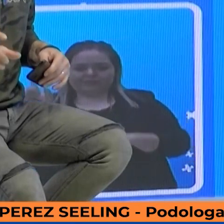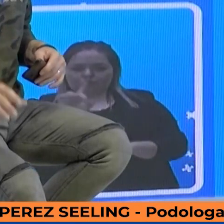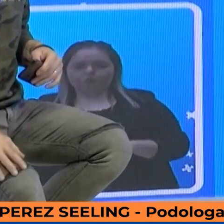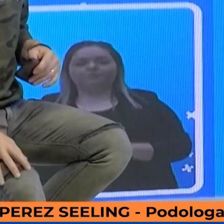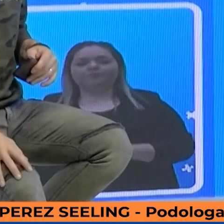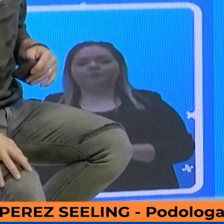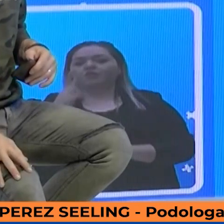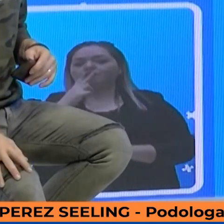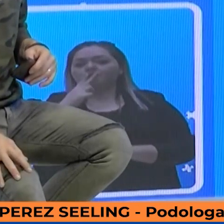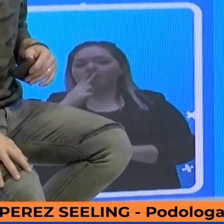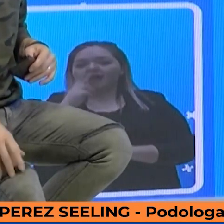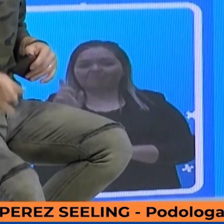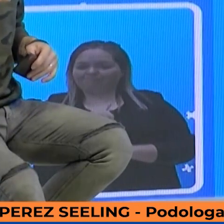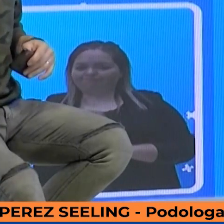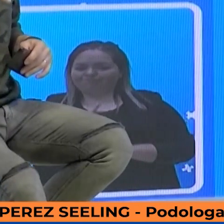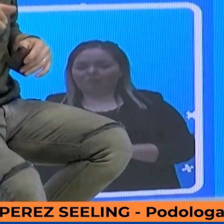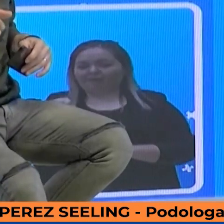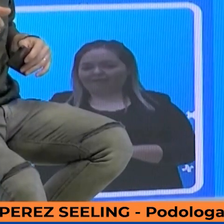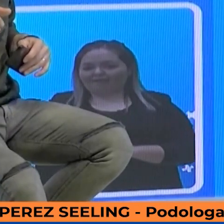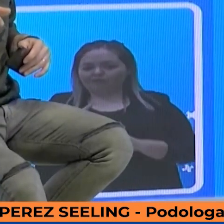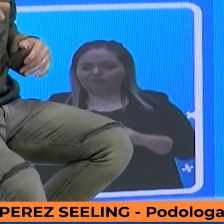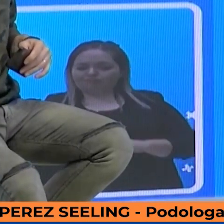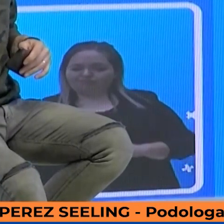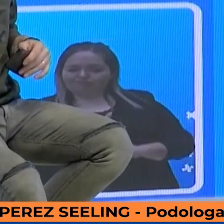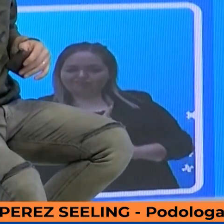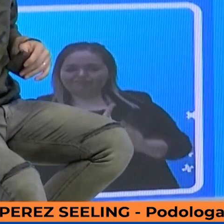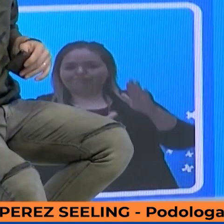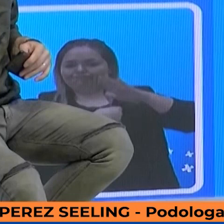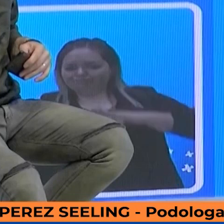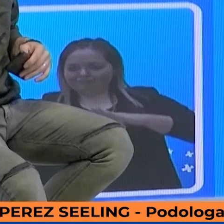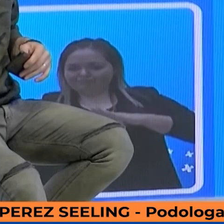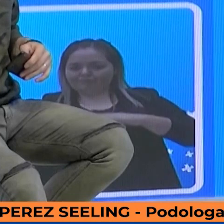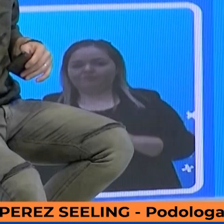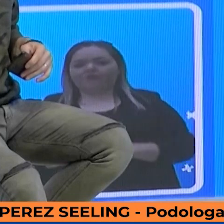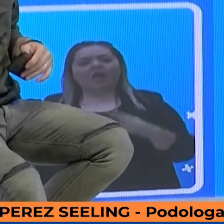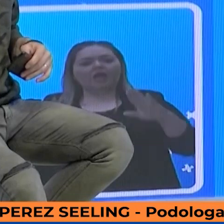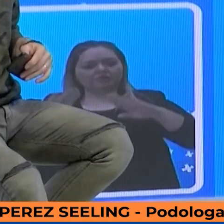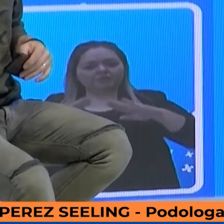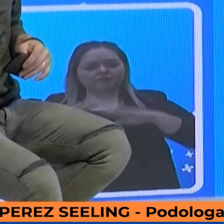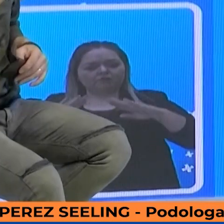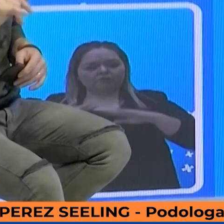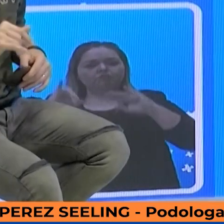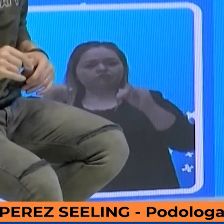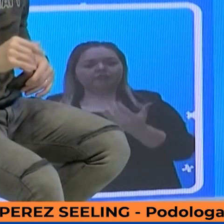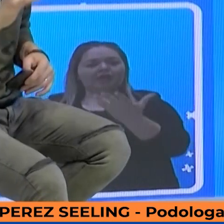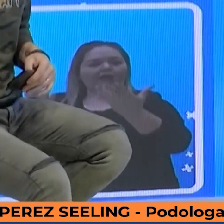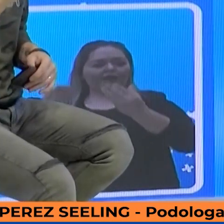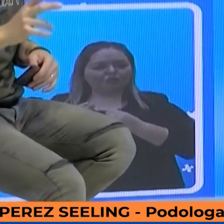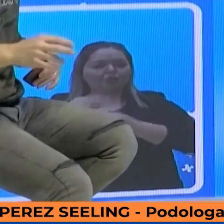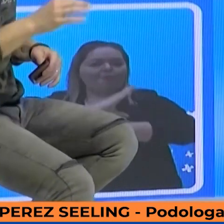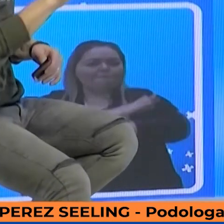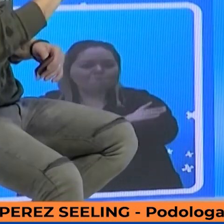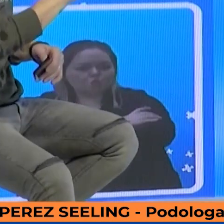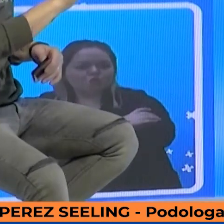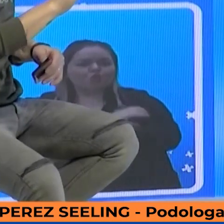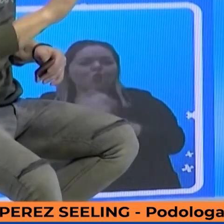343-5141-002. Perfecto. Ahí deben reservar el esto lugar. Es, no es este fin de semana, el otro sería... El martes 14. Ah, es martes, no sé por qué pensé que era